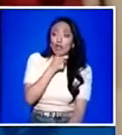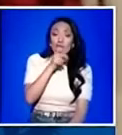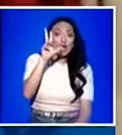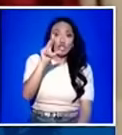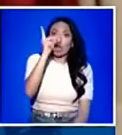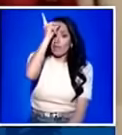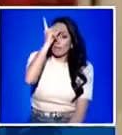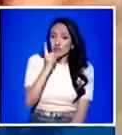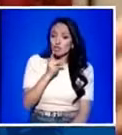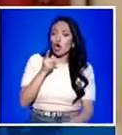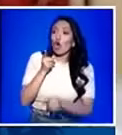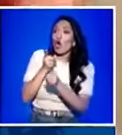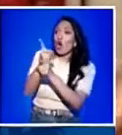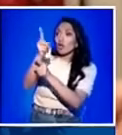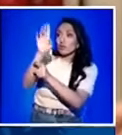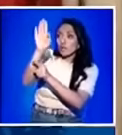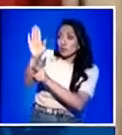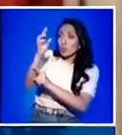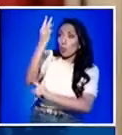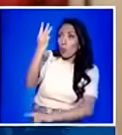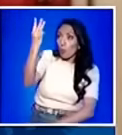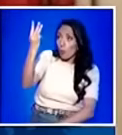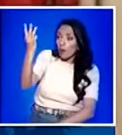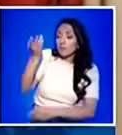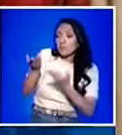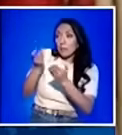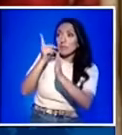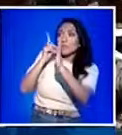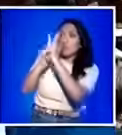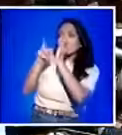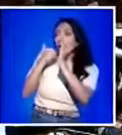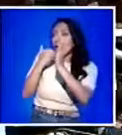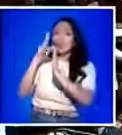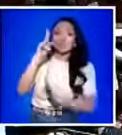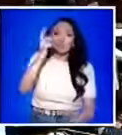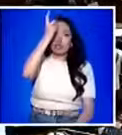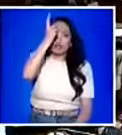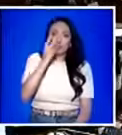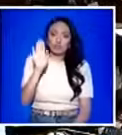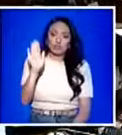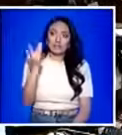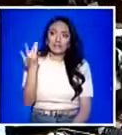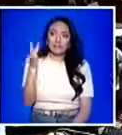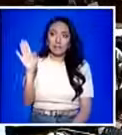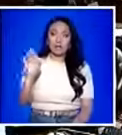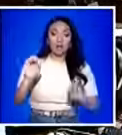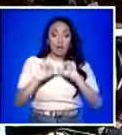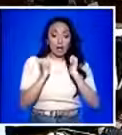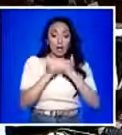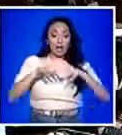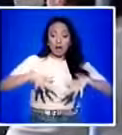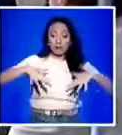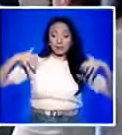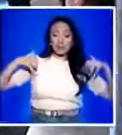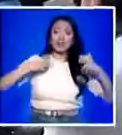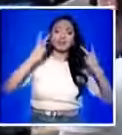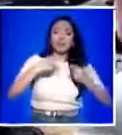alguna acción contra el portal. Mientras que en la Asamblea Nacional, esto también fue parte de la discusión, aunque los